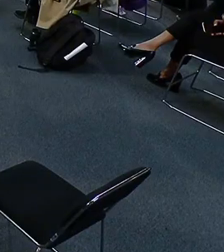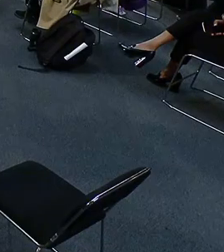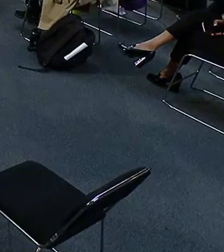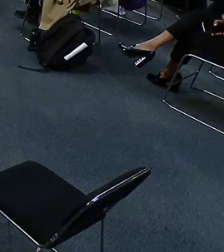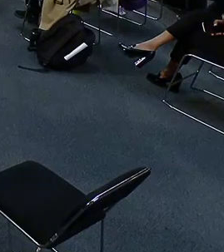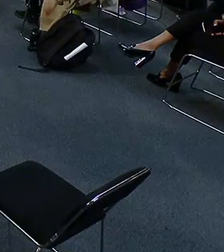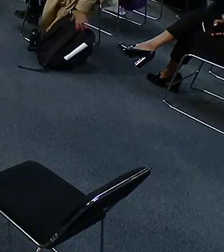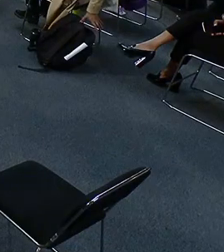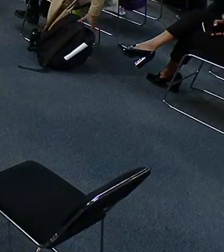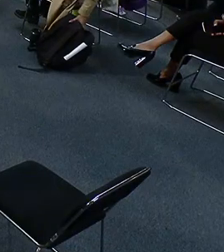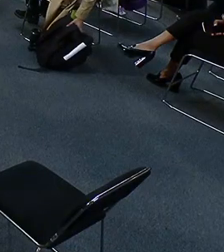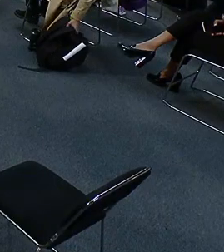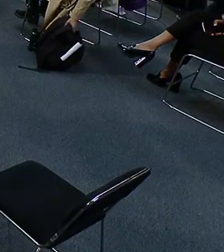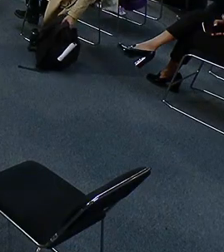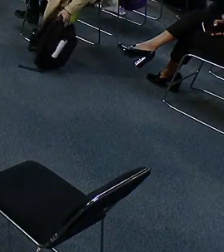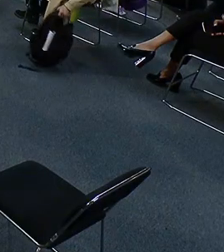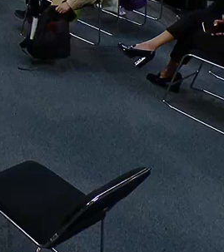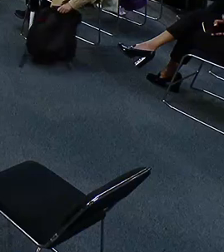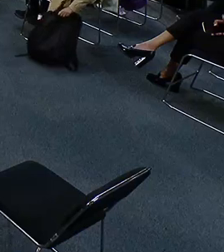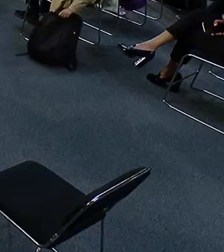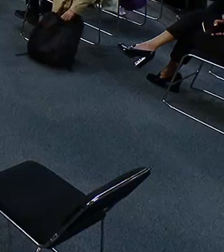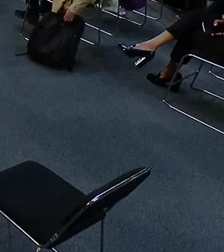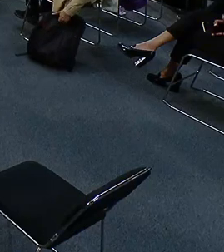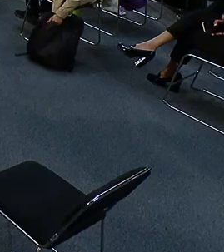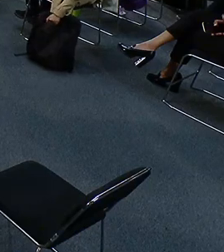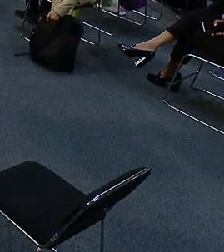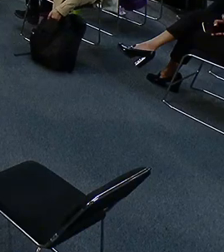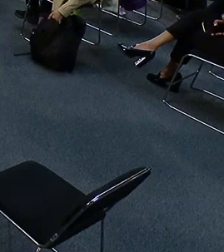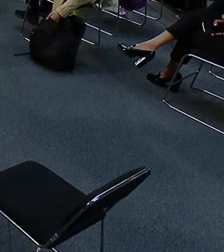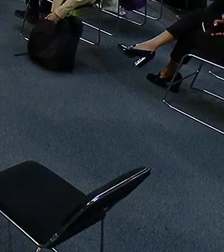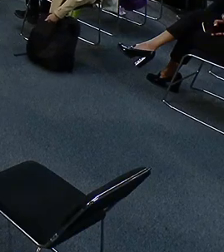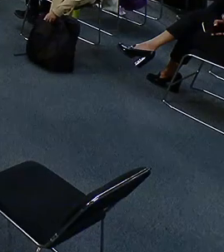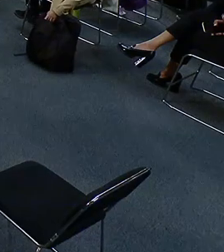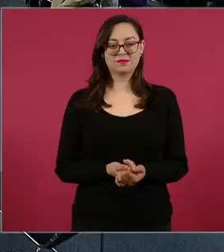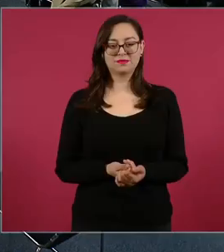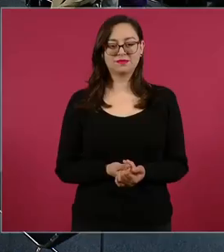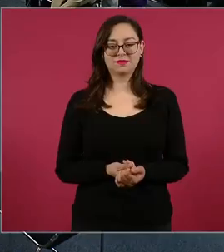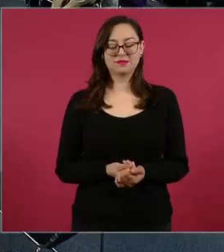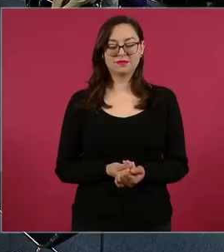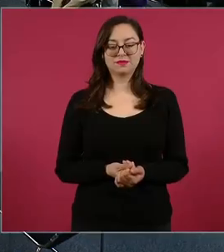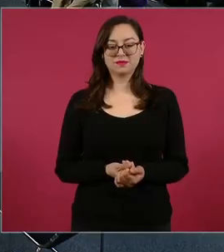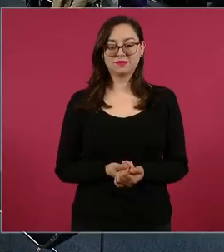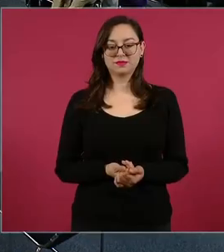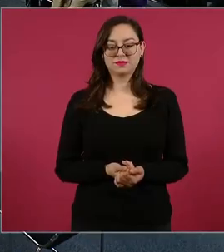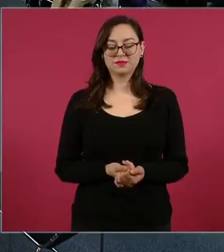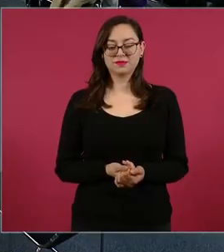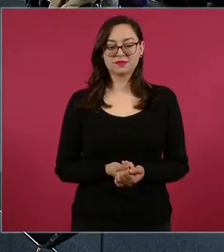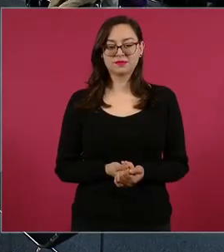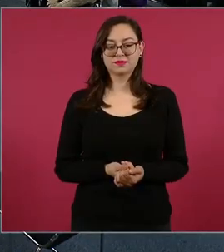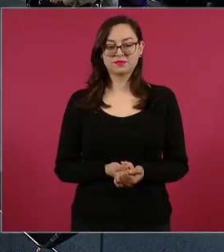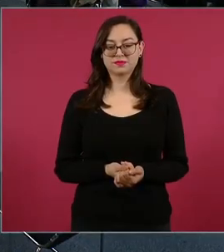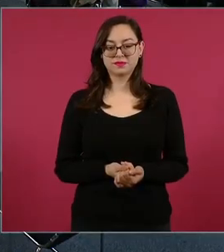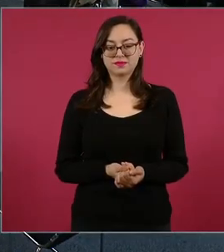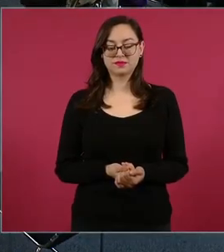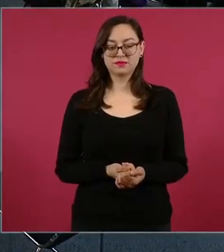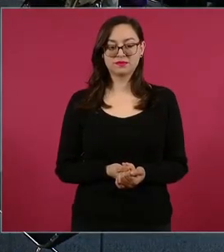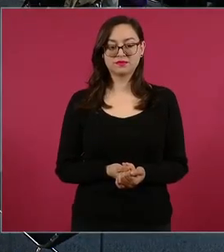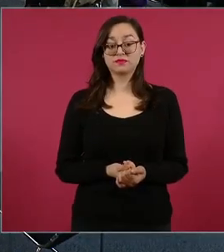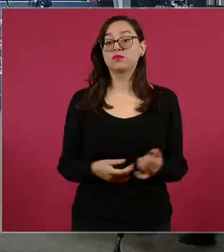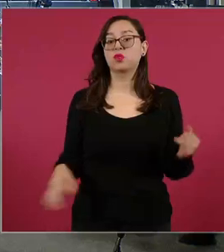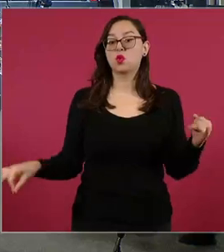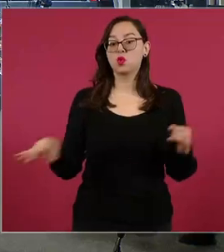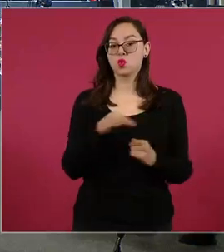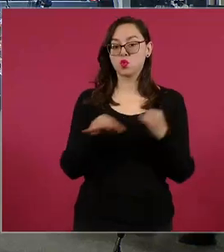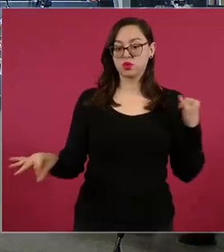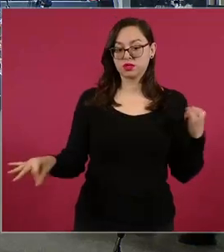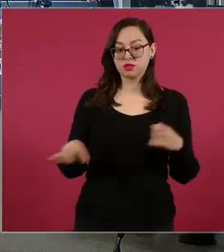poder participar en los proyectos de acuerdo a los procesos licitatorios que se lleven a cabo. Muchas gracias. Y por último, ¿en cuánto